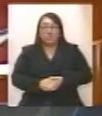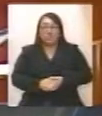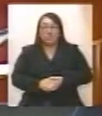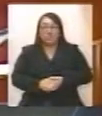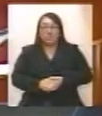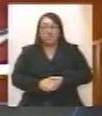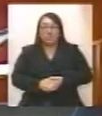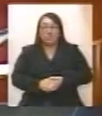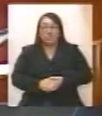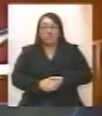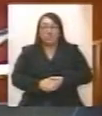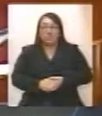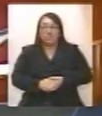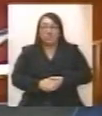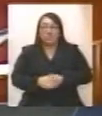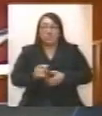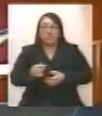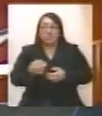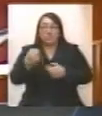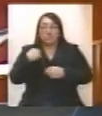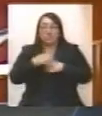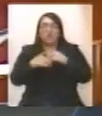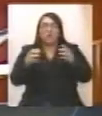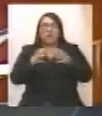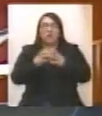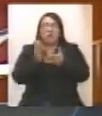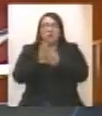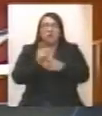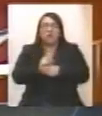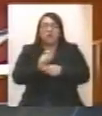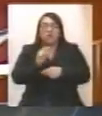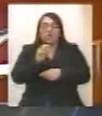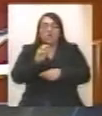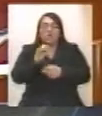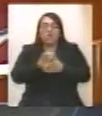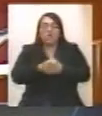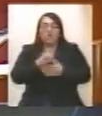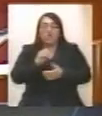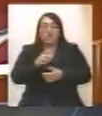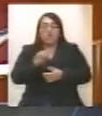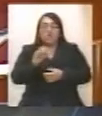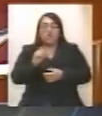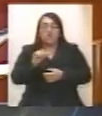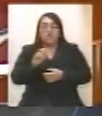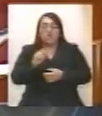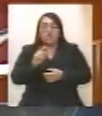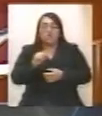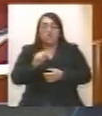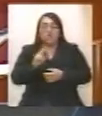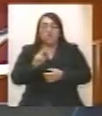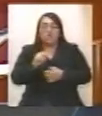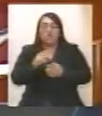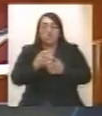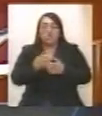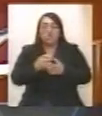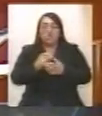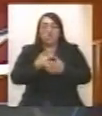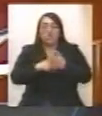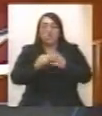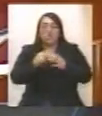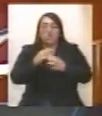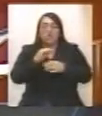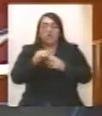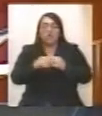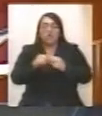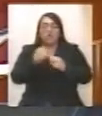En lo referido a la ampliación y equipamiento de la Escuela de Oficiales de Chorrillos y las 2 escuelas de suboficiales de Puente Piedra